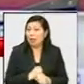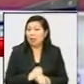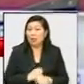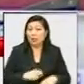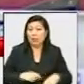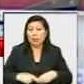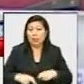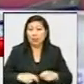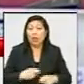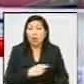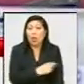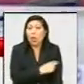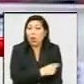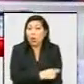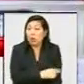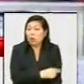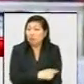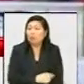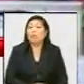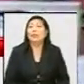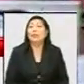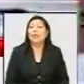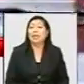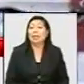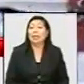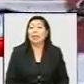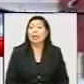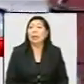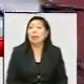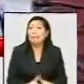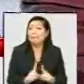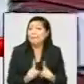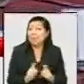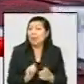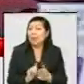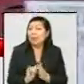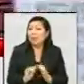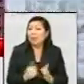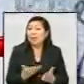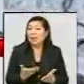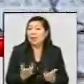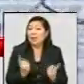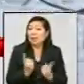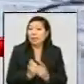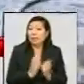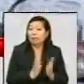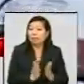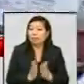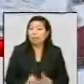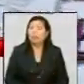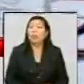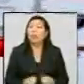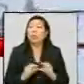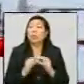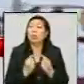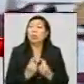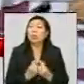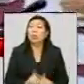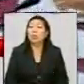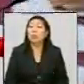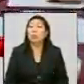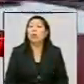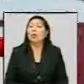pasadizos de los hospitales, en los consultorios, haya hecho que nos hayamos organizado como un grupo, ¿no?,